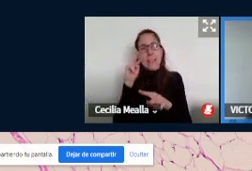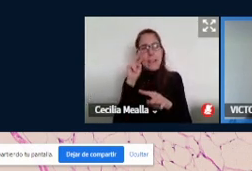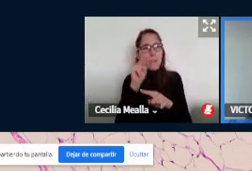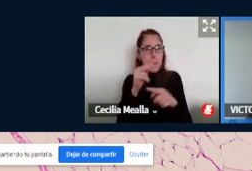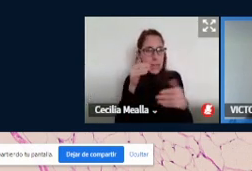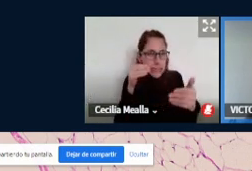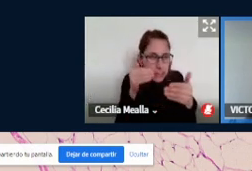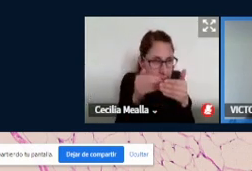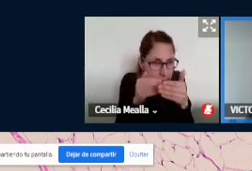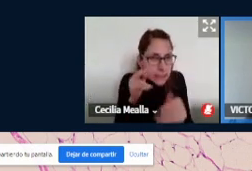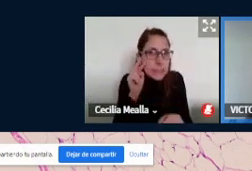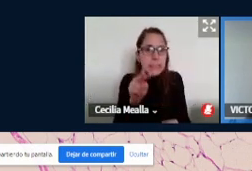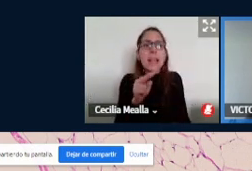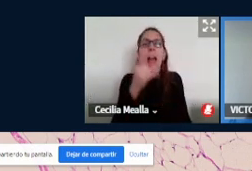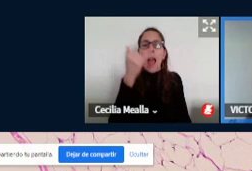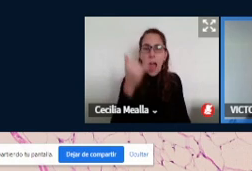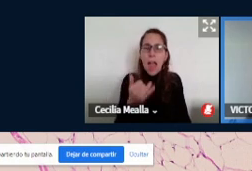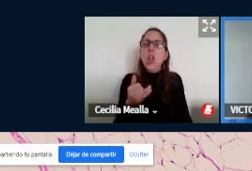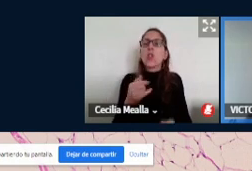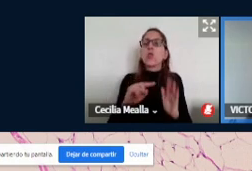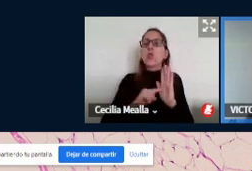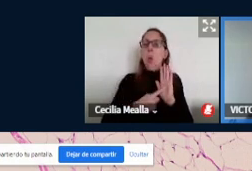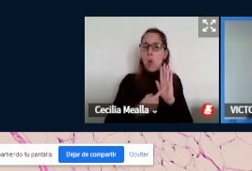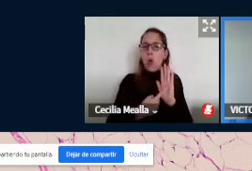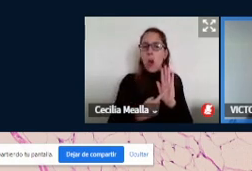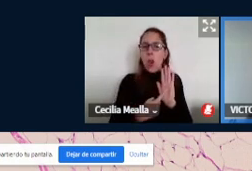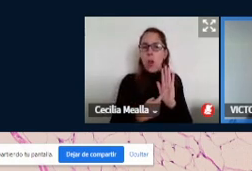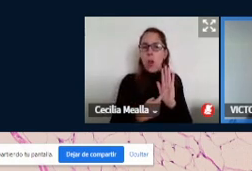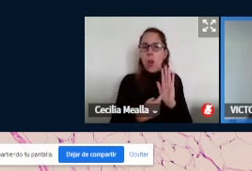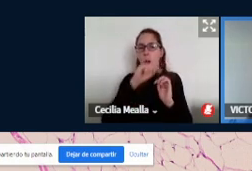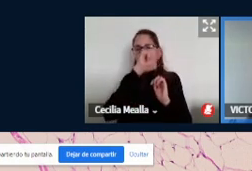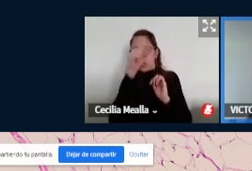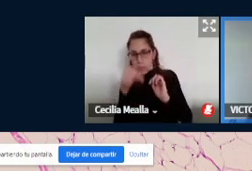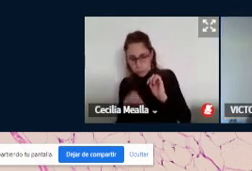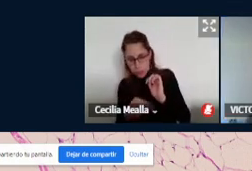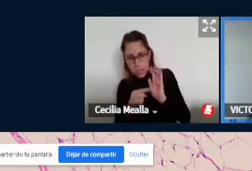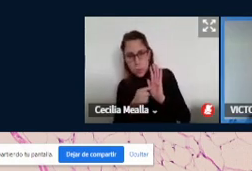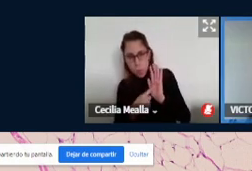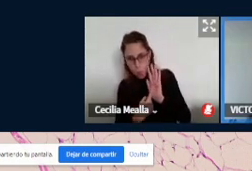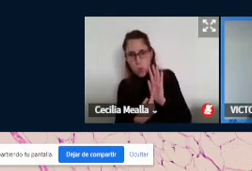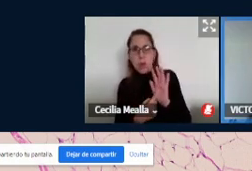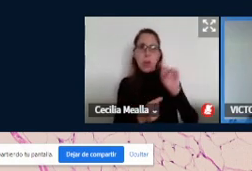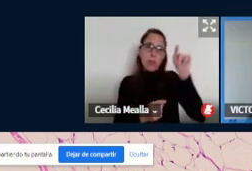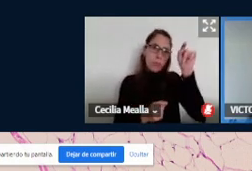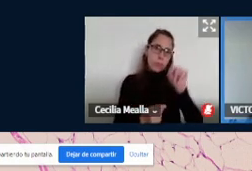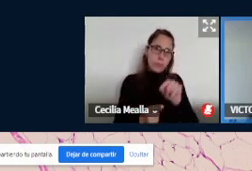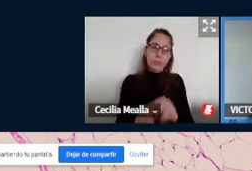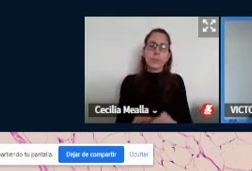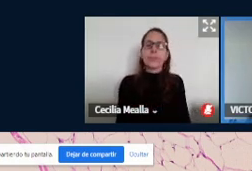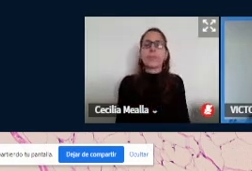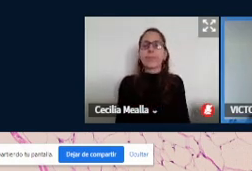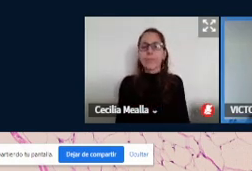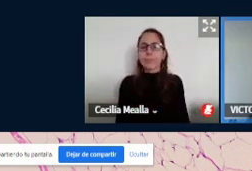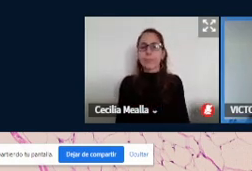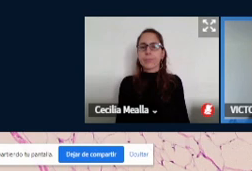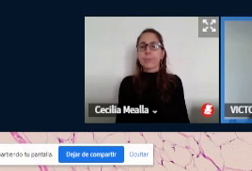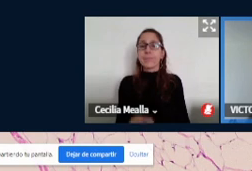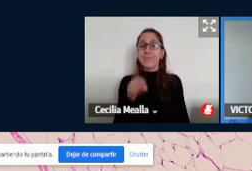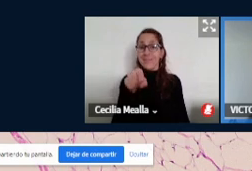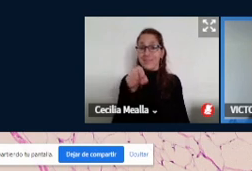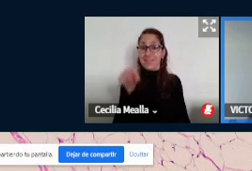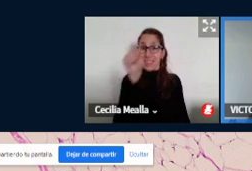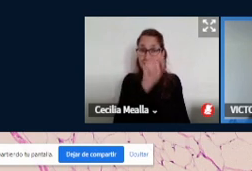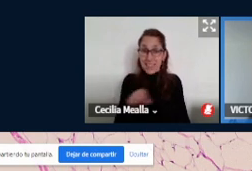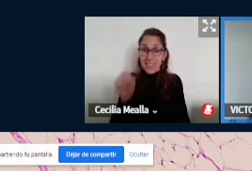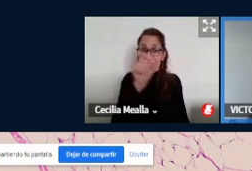se ve un núcleo, otro bien plano por acá, ¿sí? Fíjense acá,